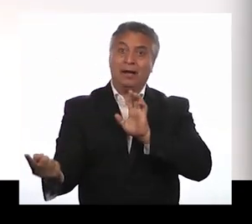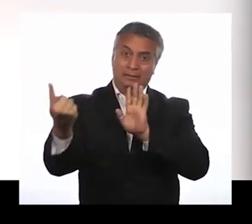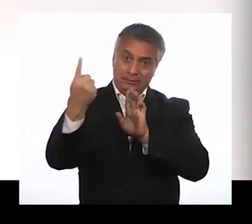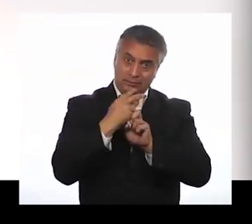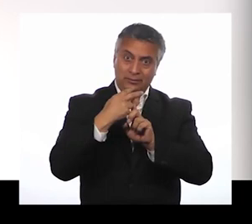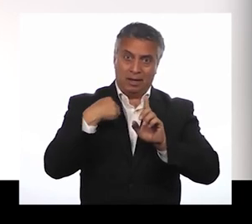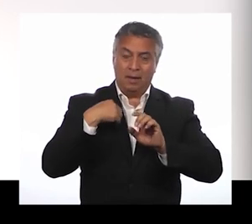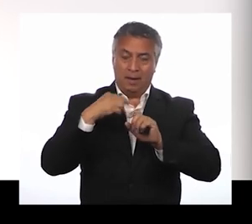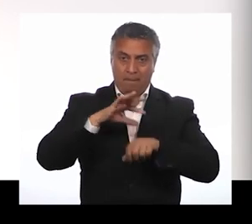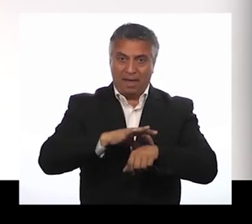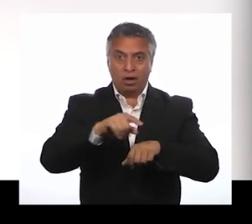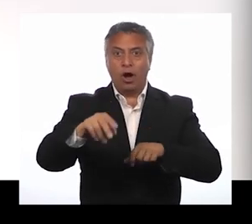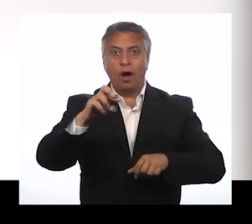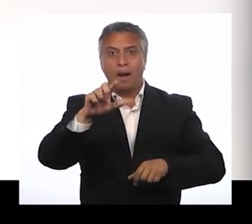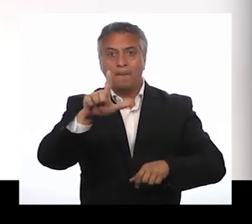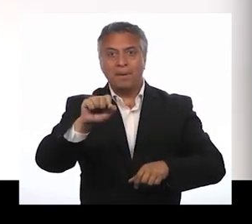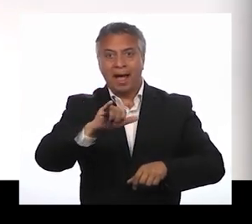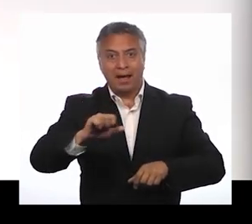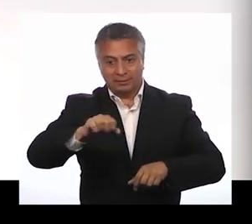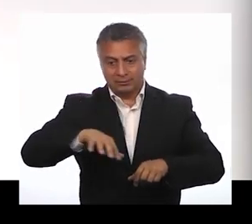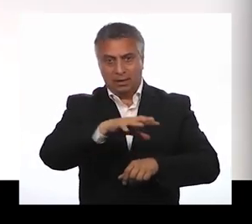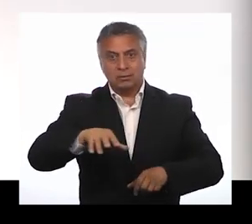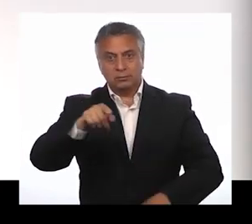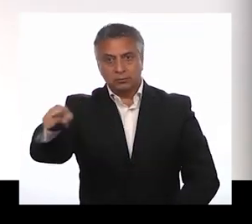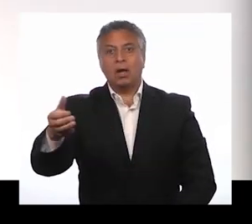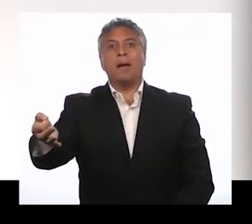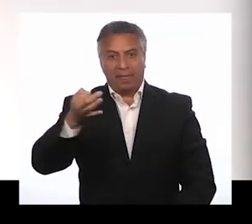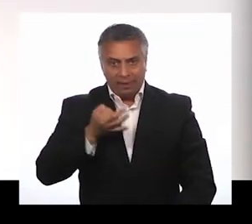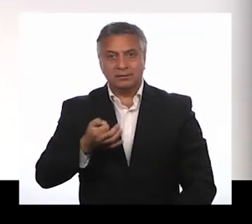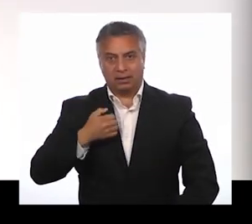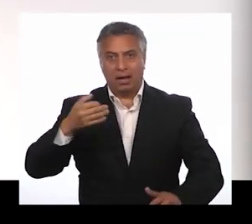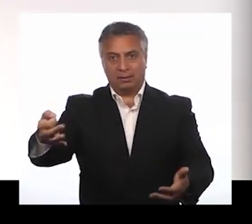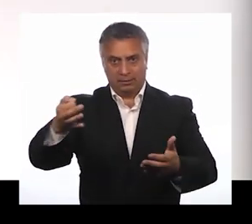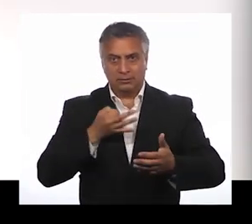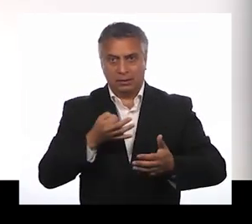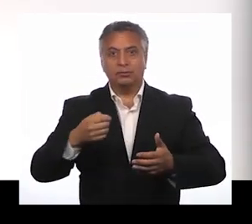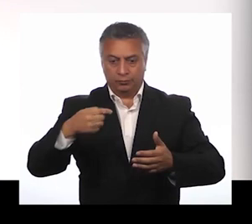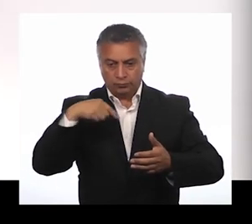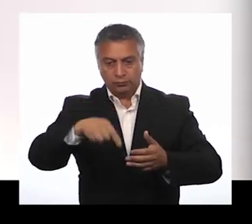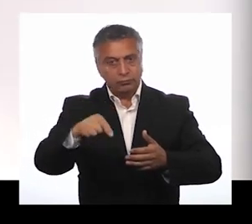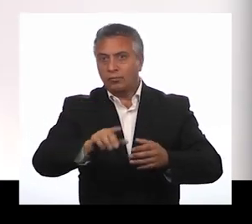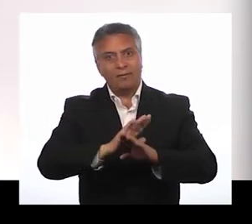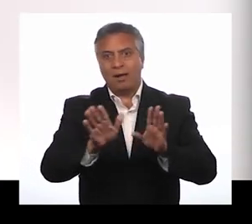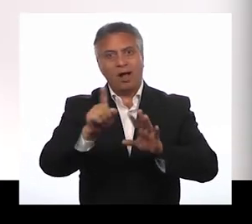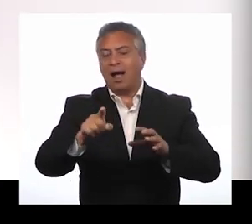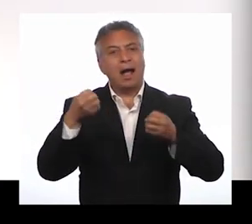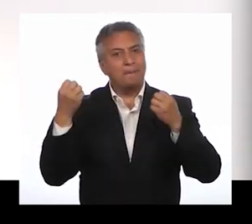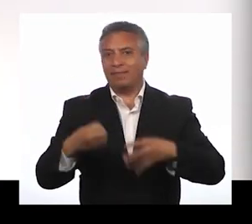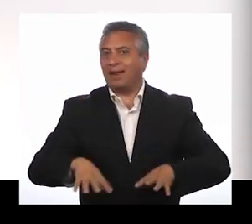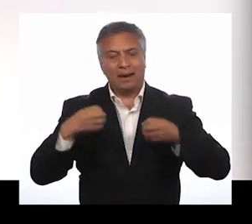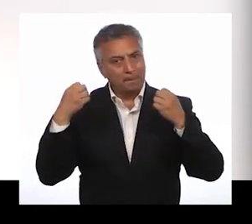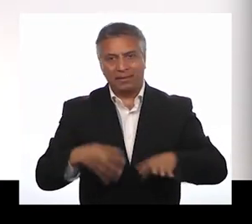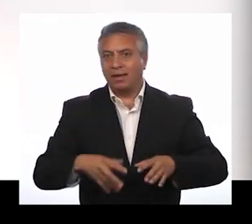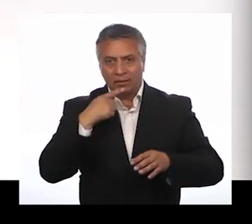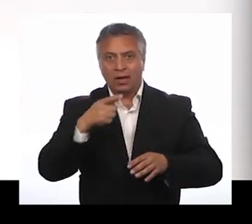atendiendo en la plaza, me decían lo vamos a perder,